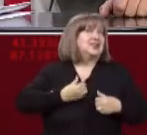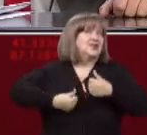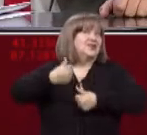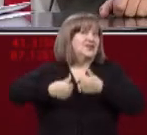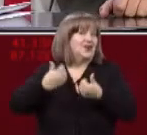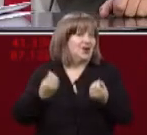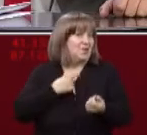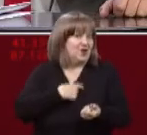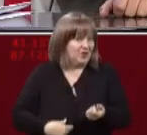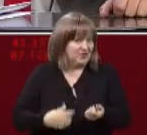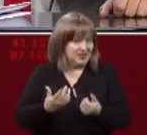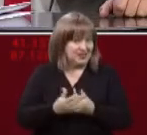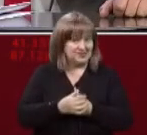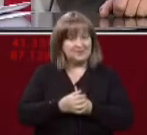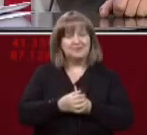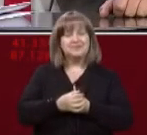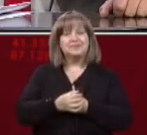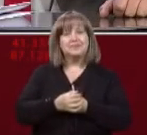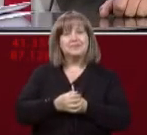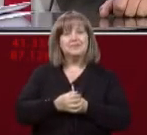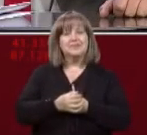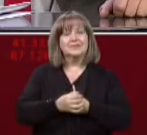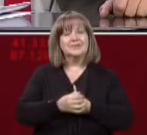que le hacían a Horacio recién.